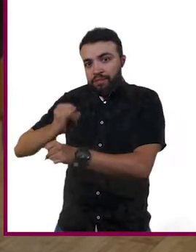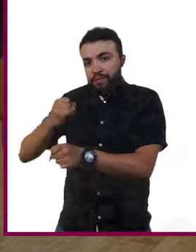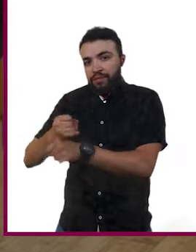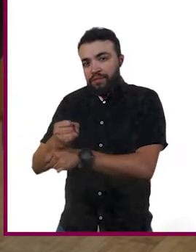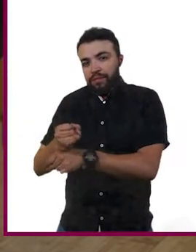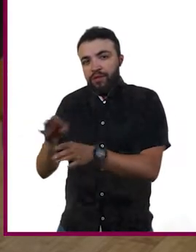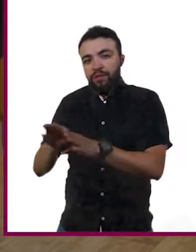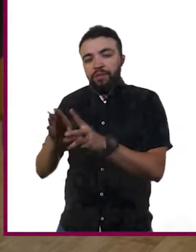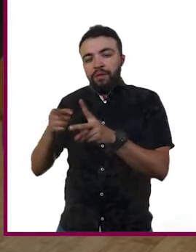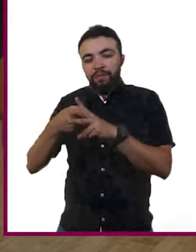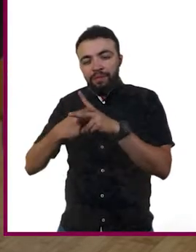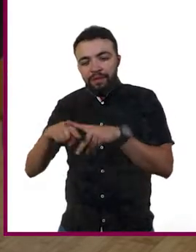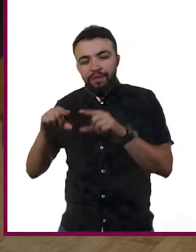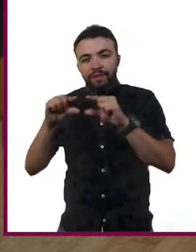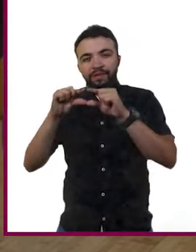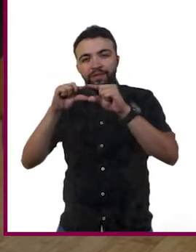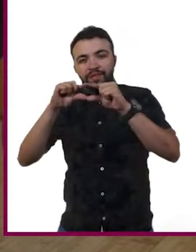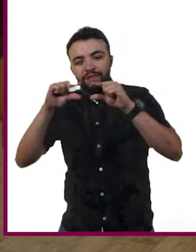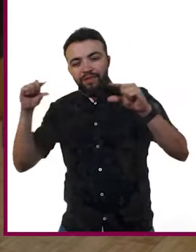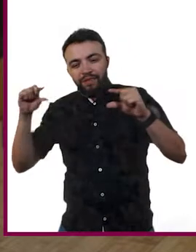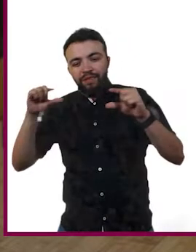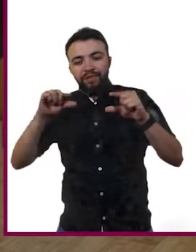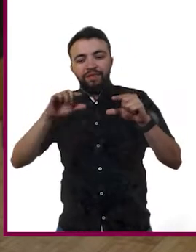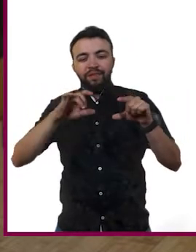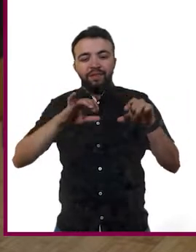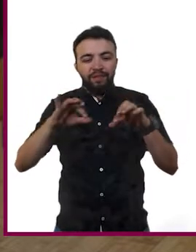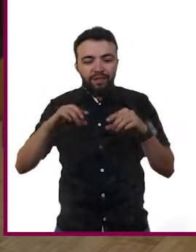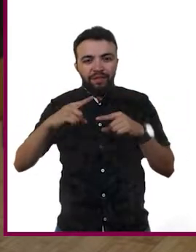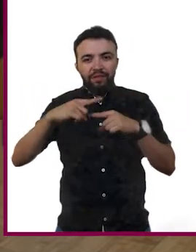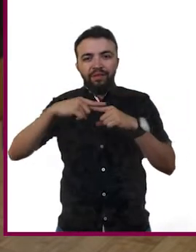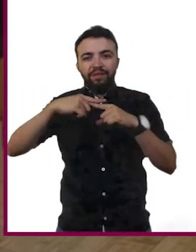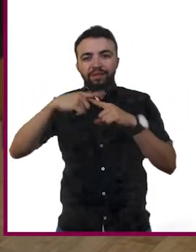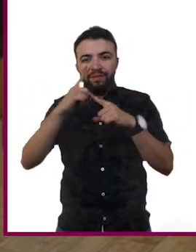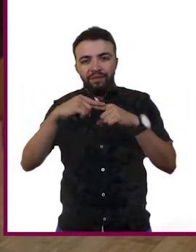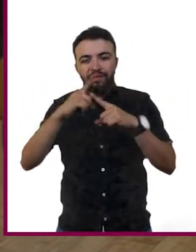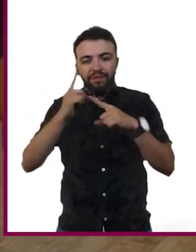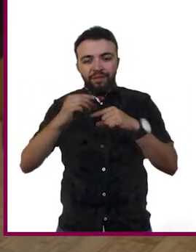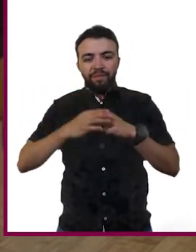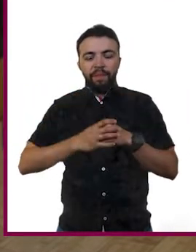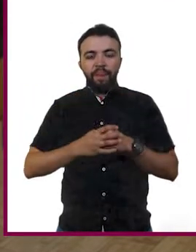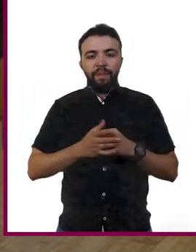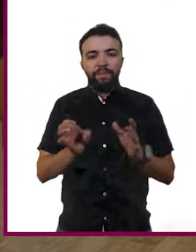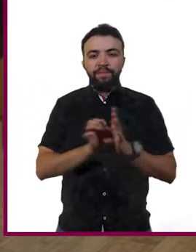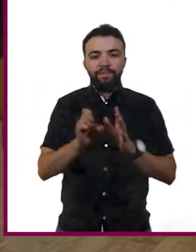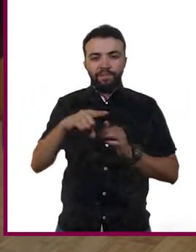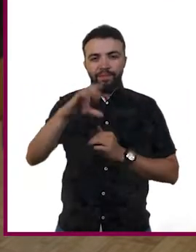estas piezas, que es un saltador. Digamos, en un clavecín,